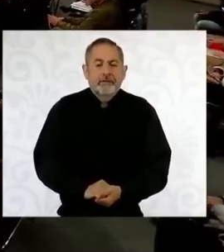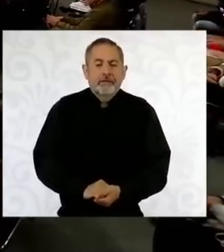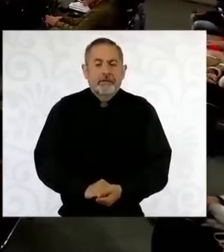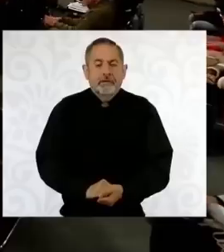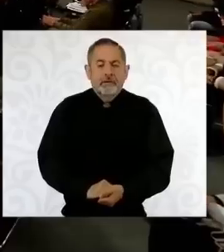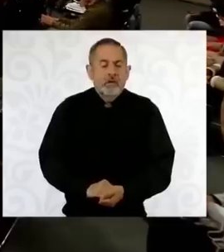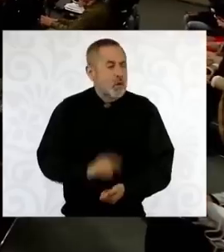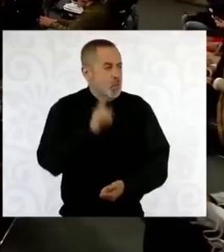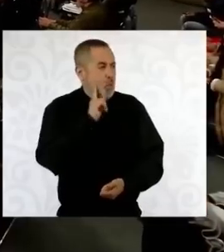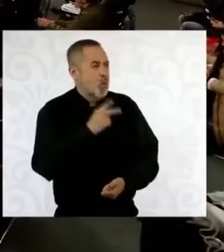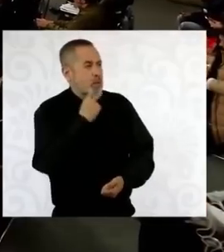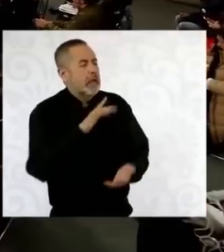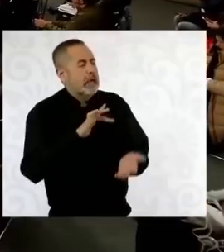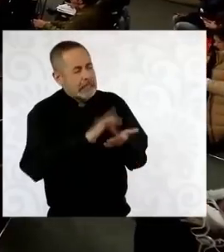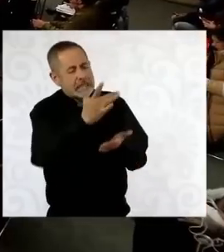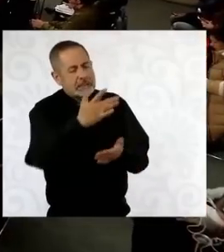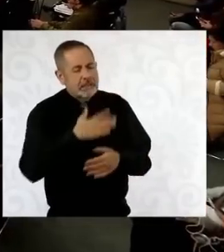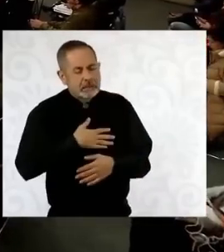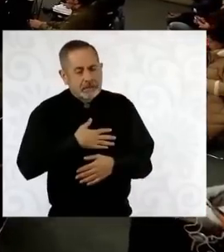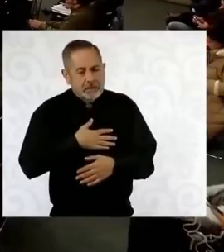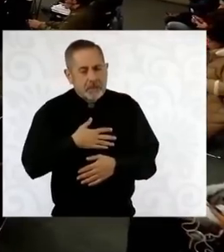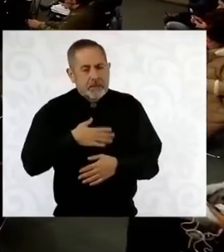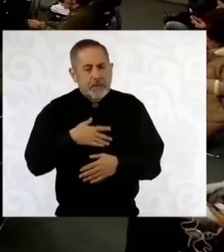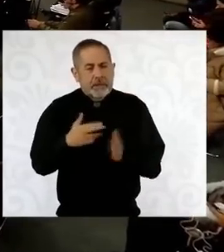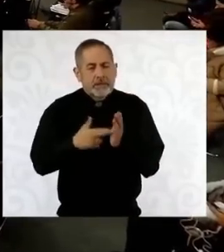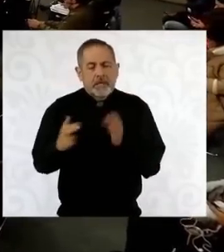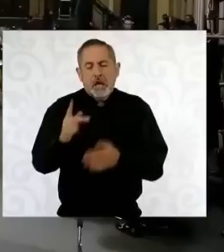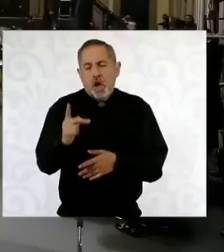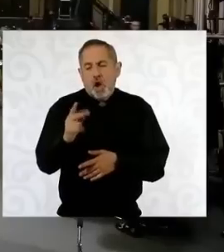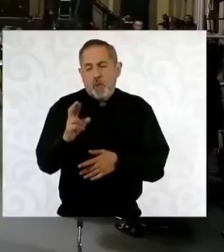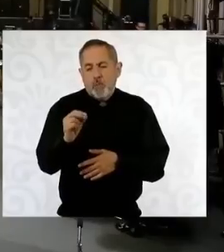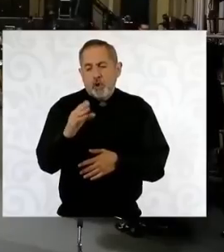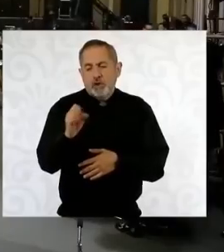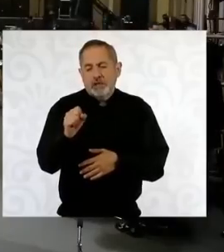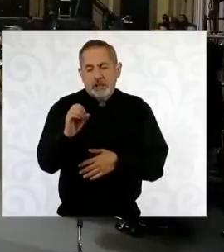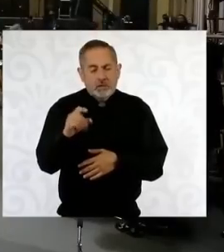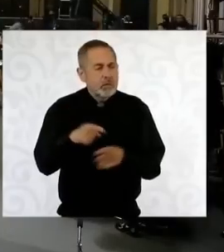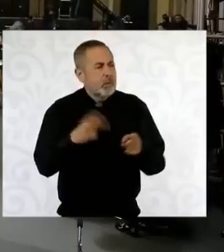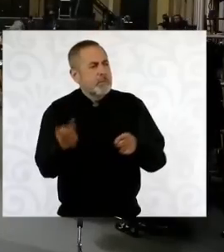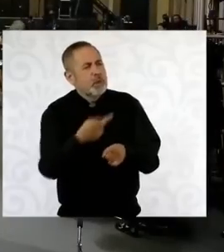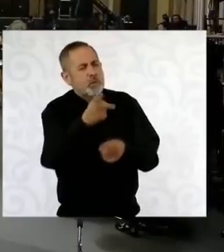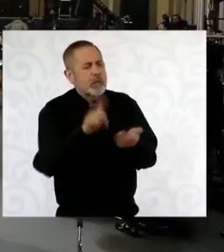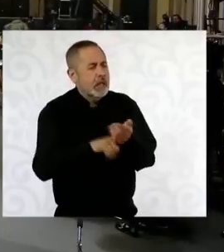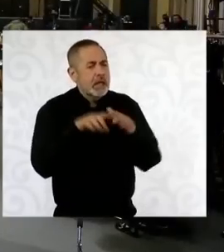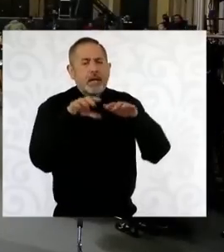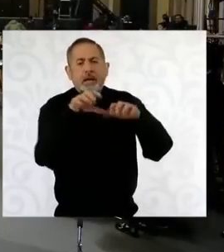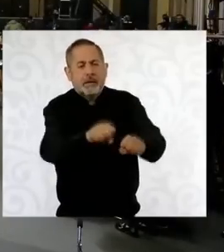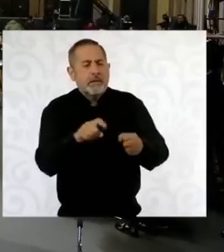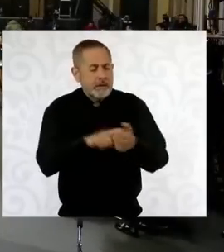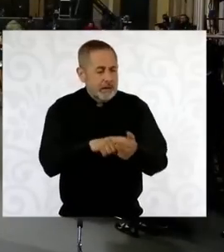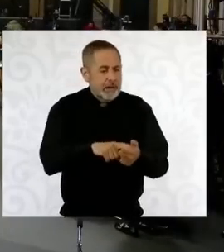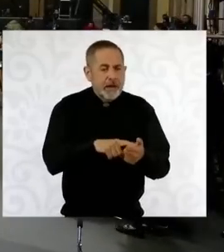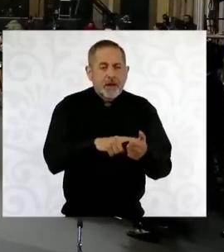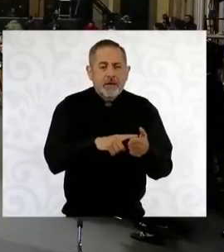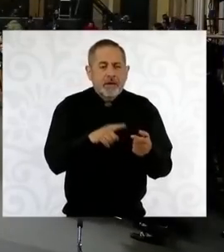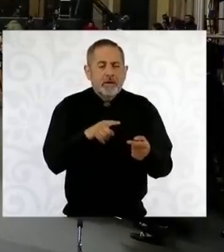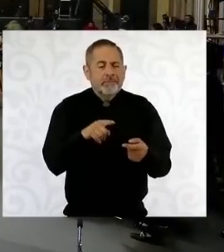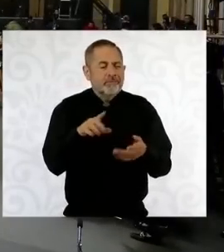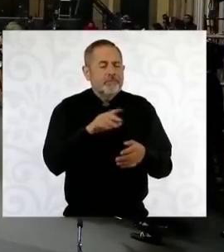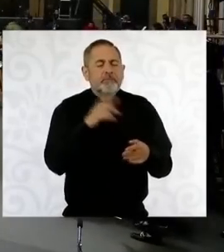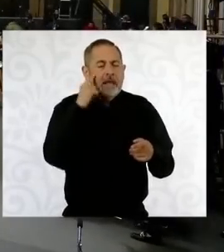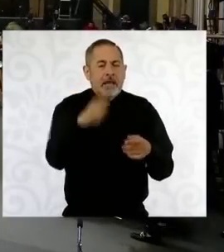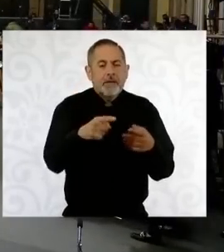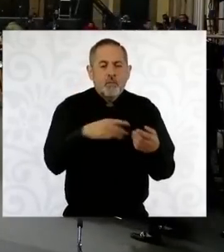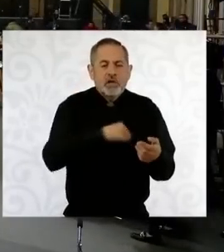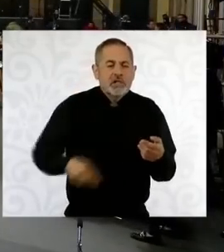Gracias, Presidenta. Dalila Escobar, de Proceso. Primero, preguntarle sobre lo que sucedió también con la detención del alcalde de Frontera Comalapa, José Antonio